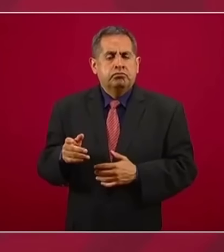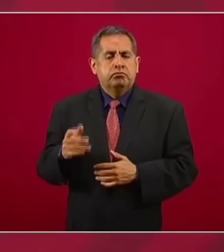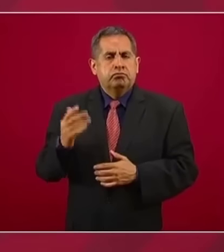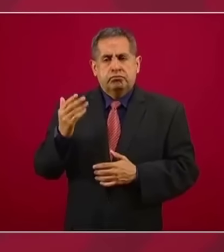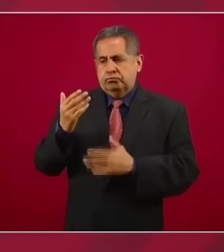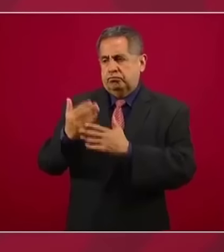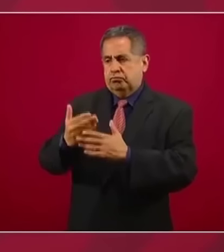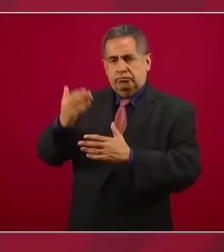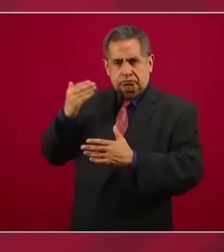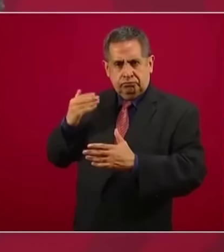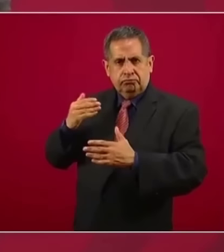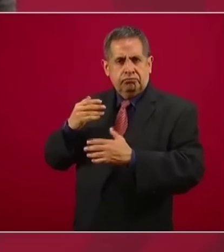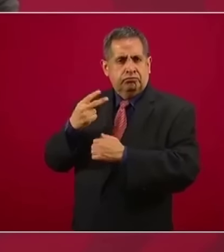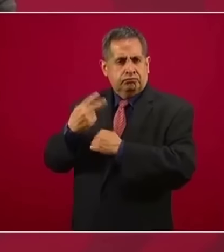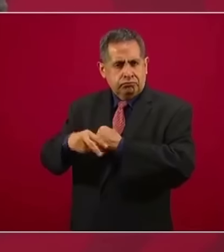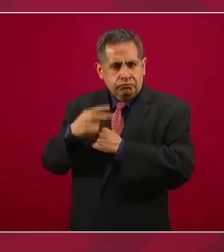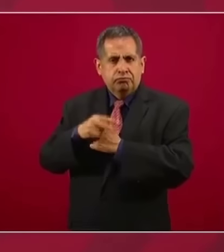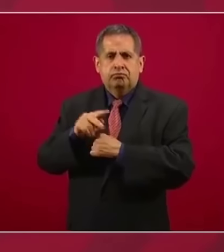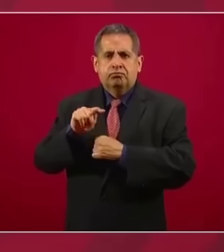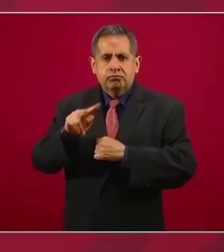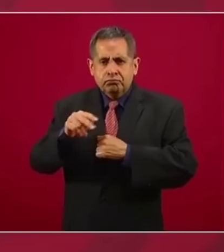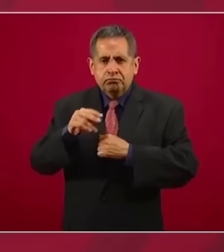realizado, lo avanzado